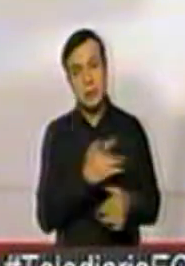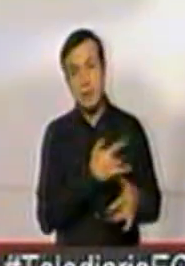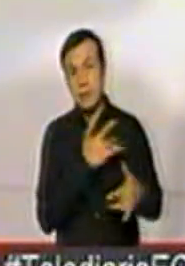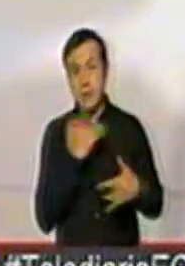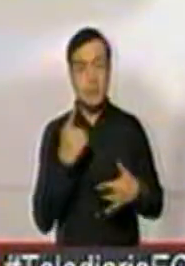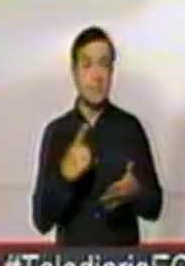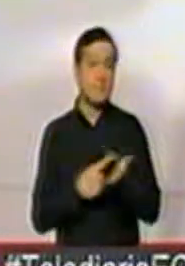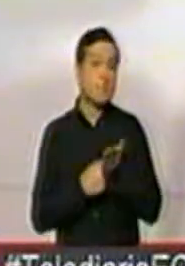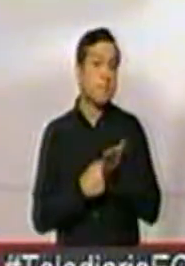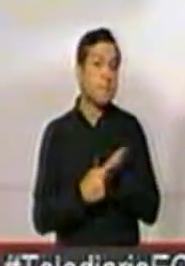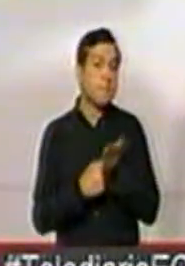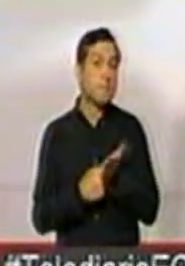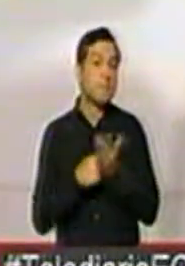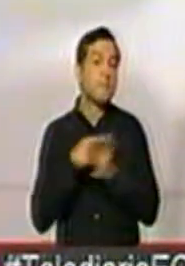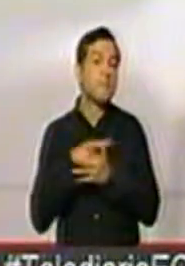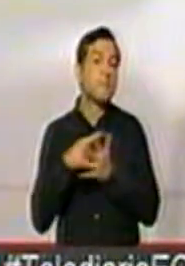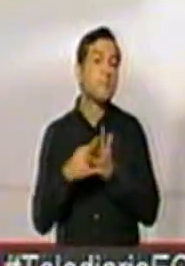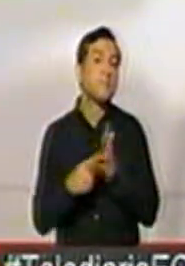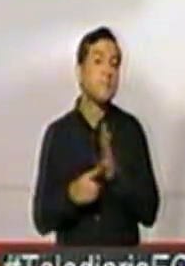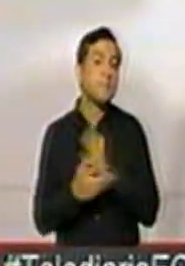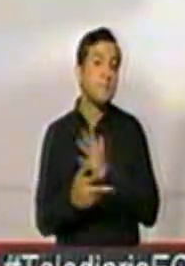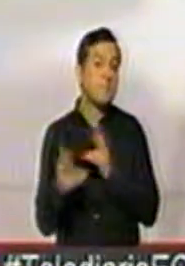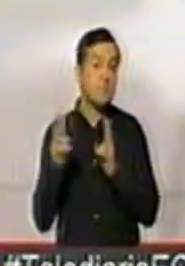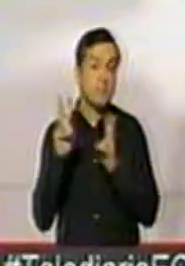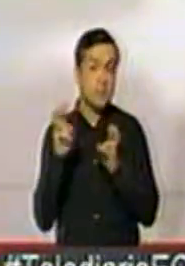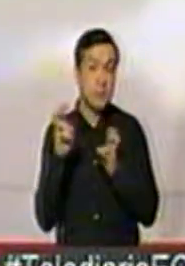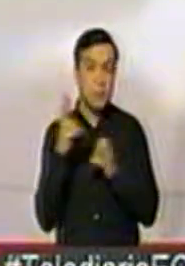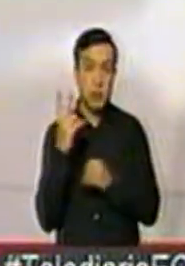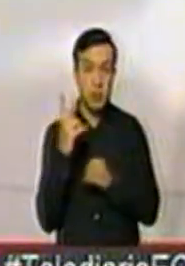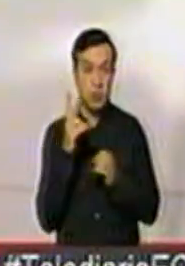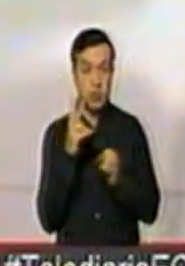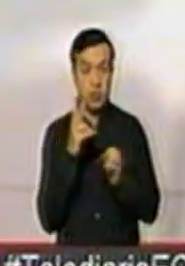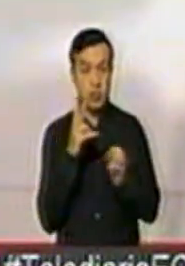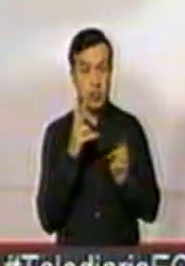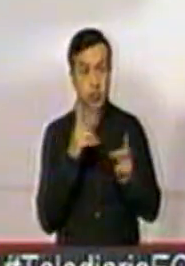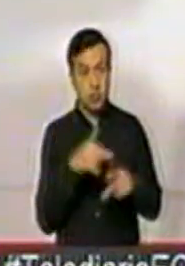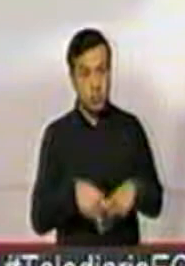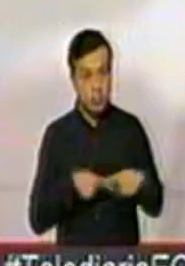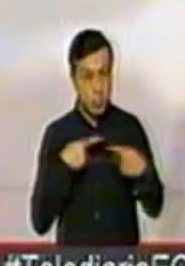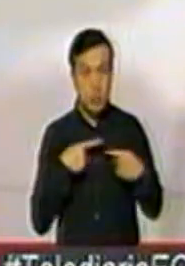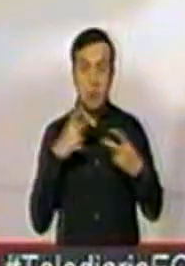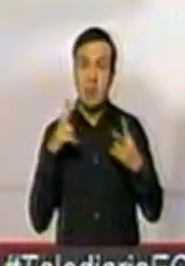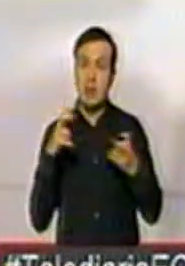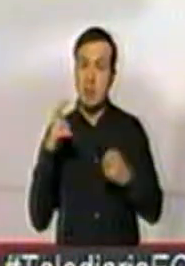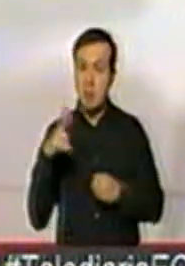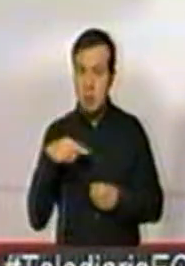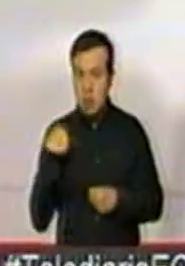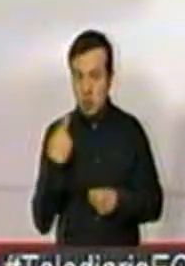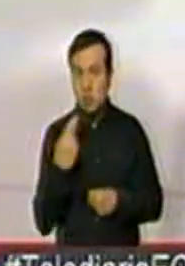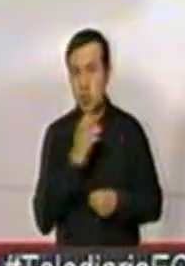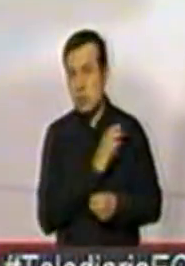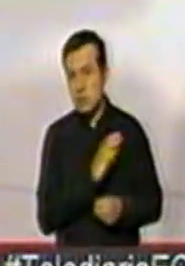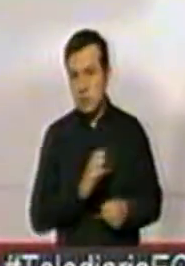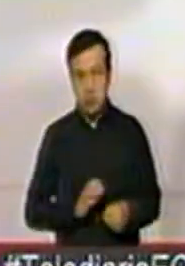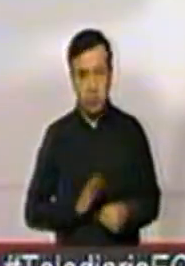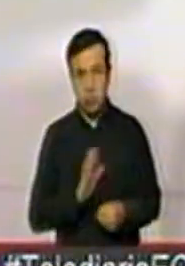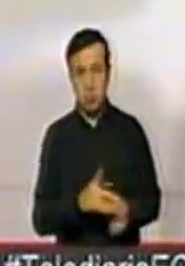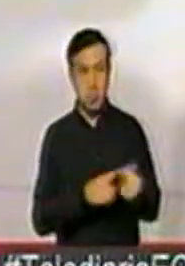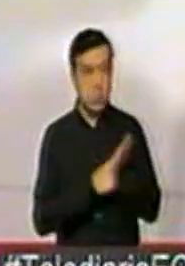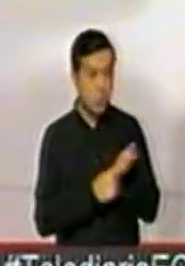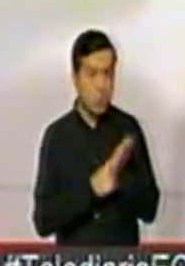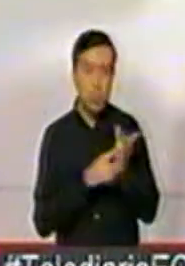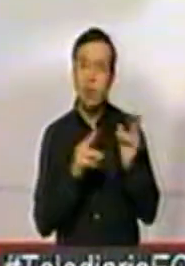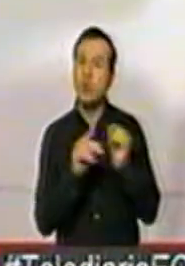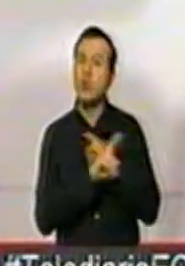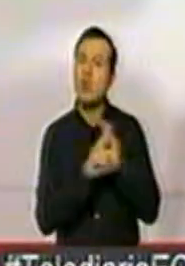debate se centró en el tema de dos vidas, en temas religiosos, en temas cristianos, y que creo que el debate no iba por ese lado,